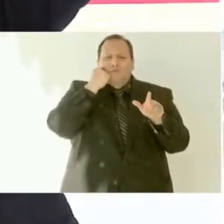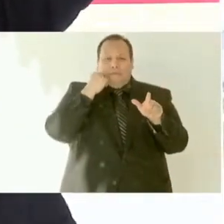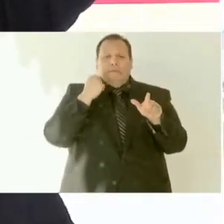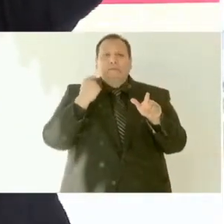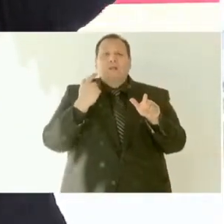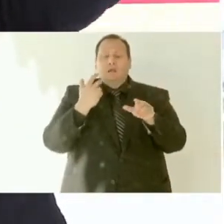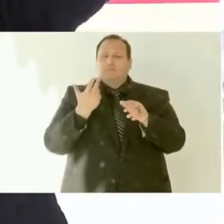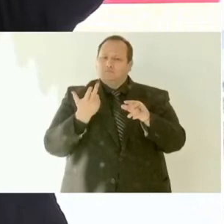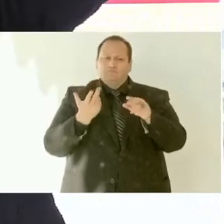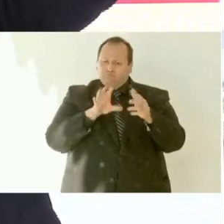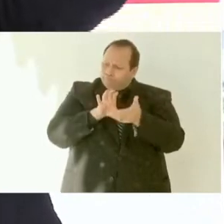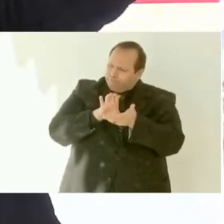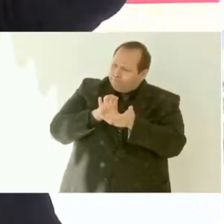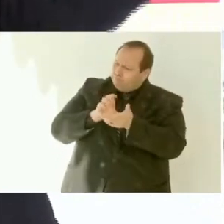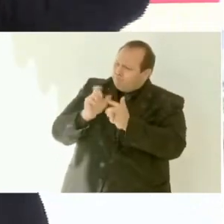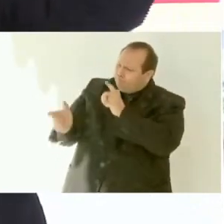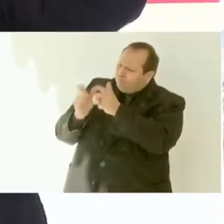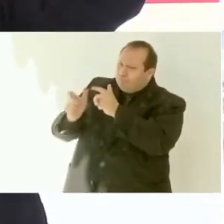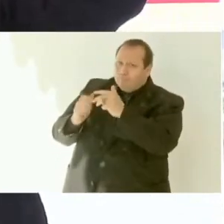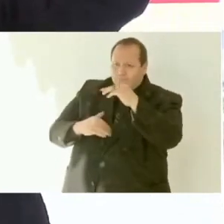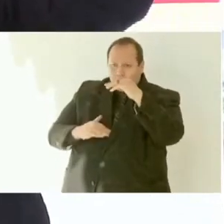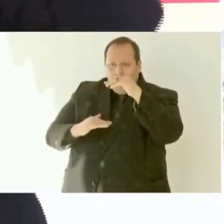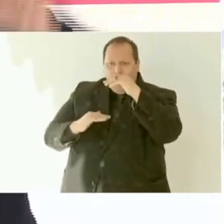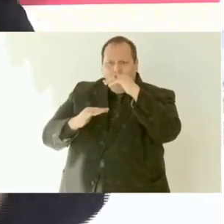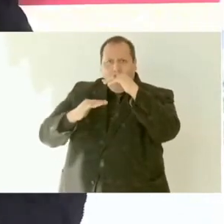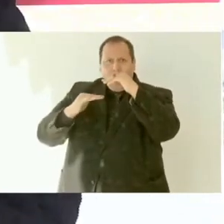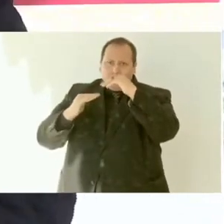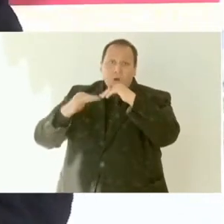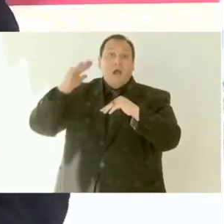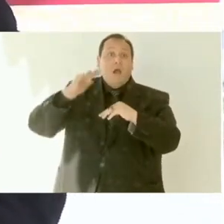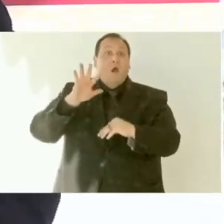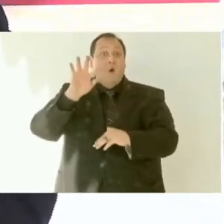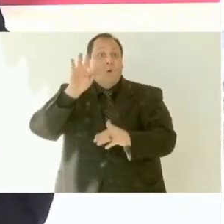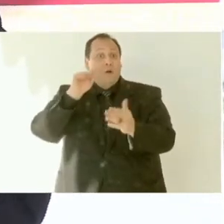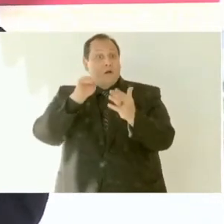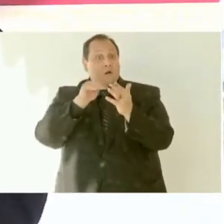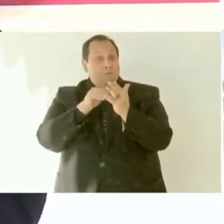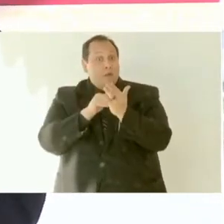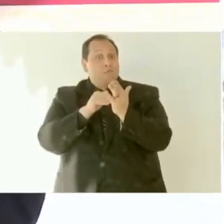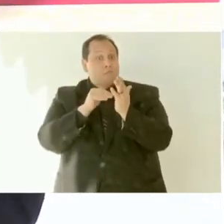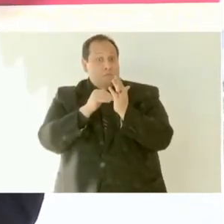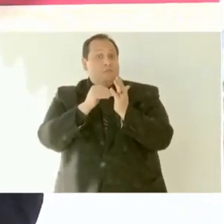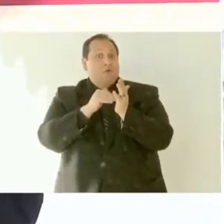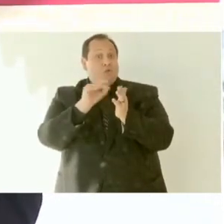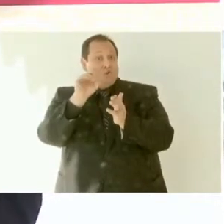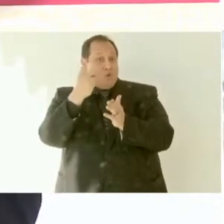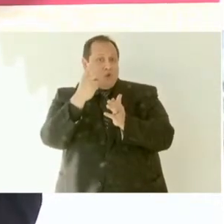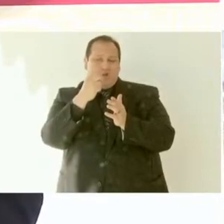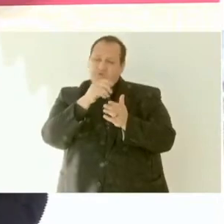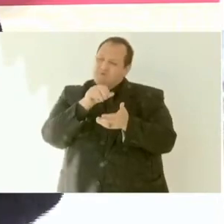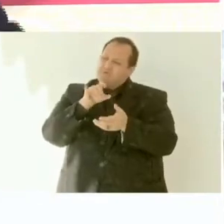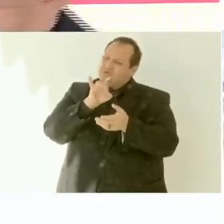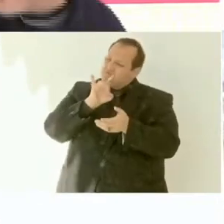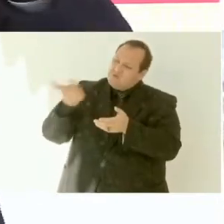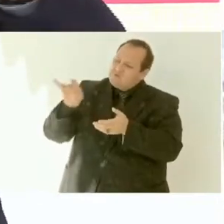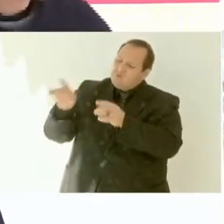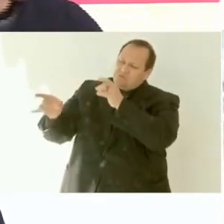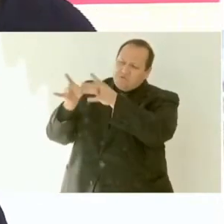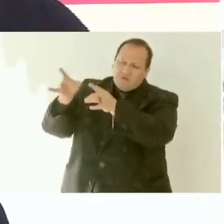una cantidad, a una cifra récord, 40 mil millones de dólares,